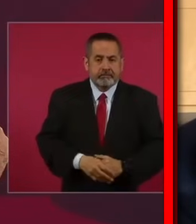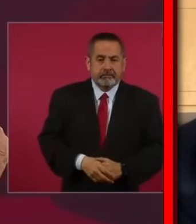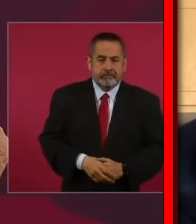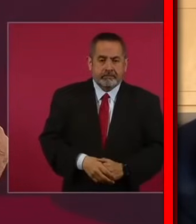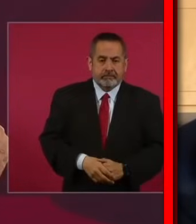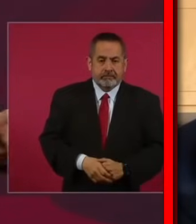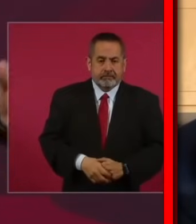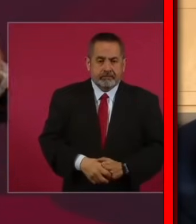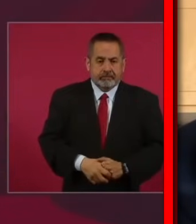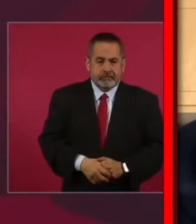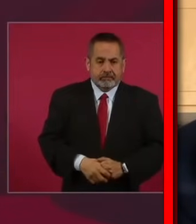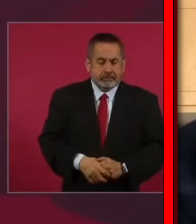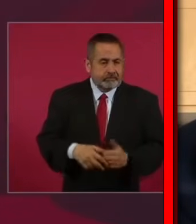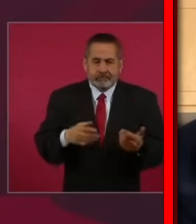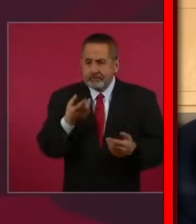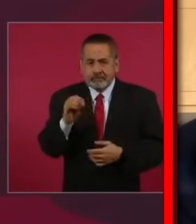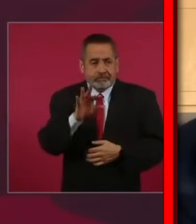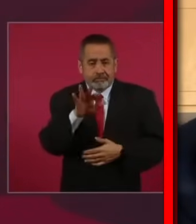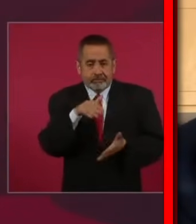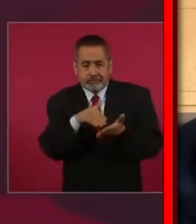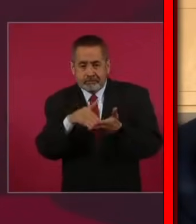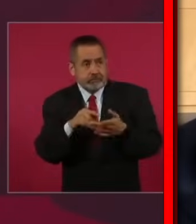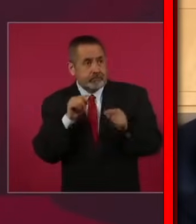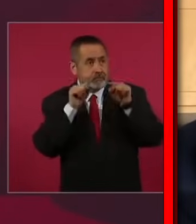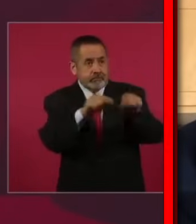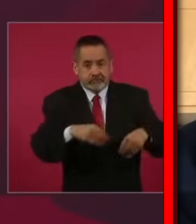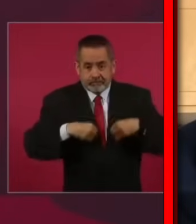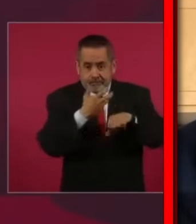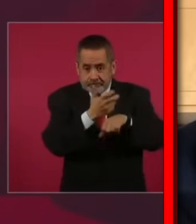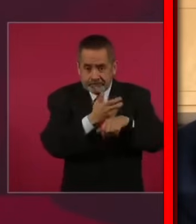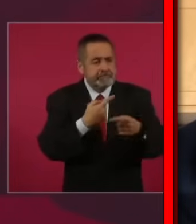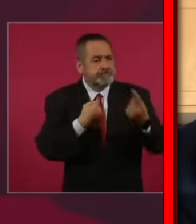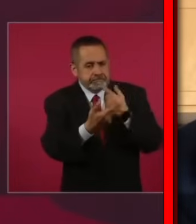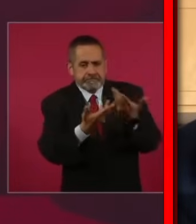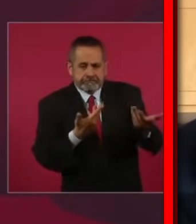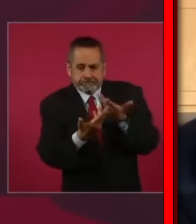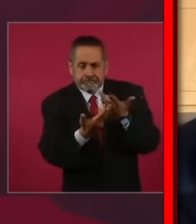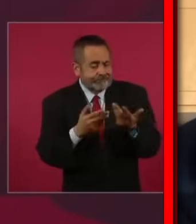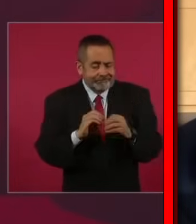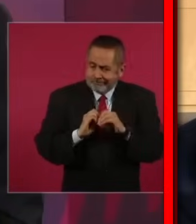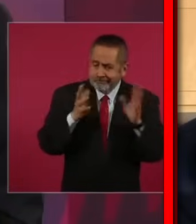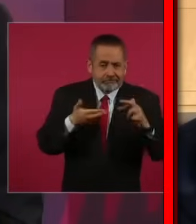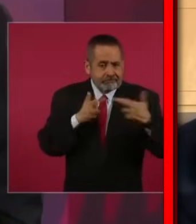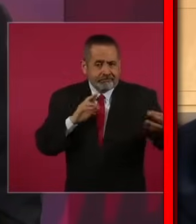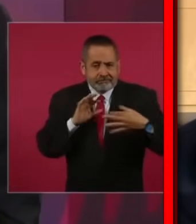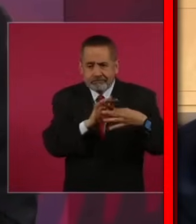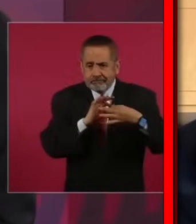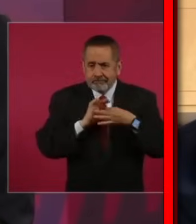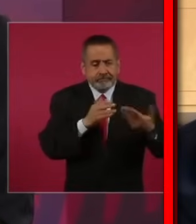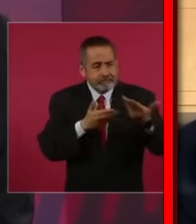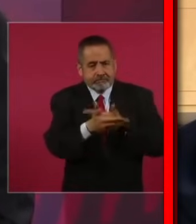millones Cómo no vamos a tener relaciones permanentes